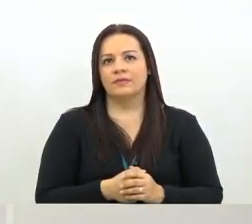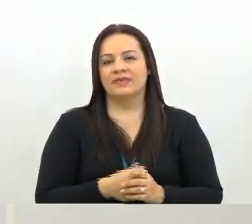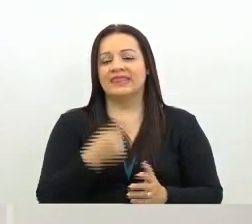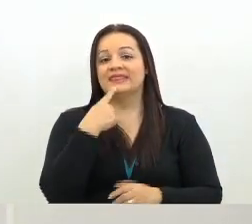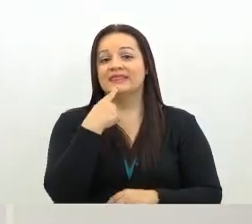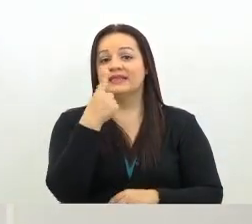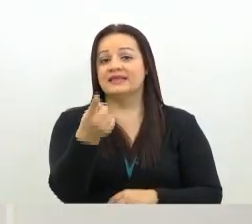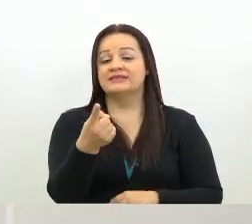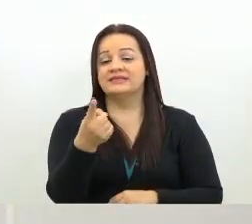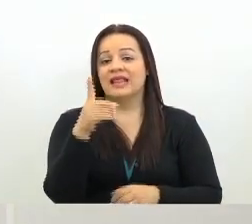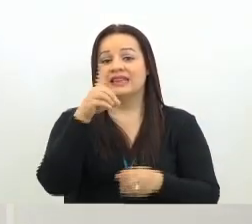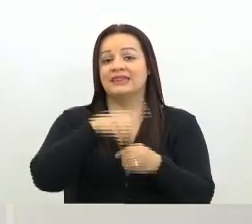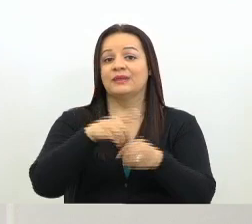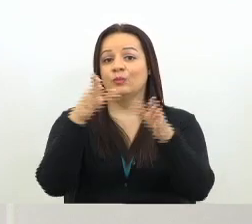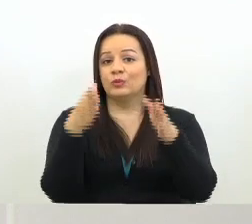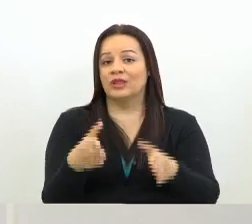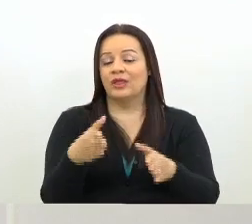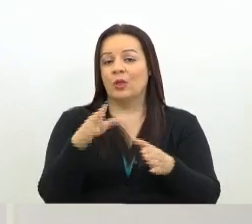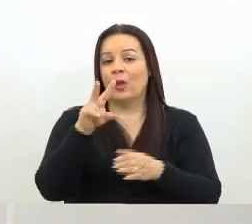Dice el diputado